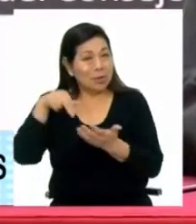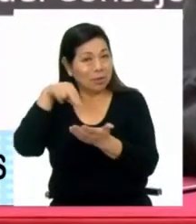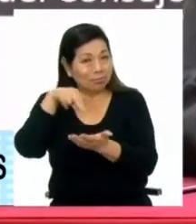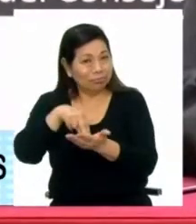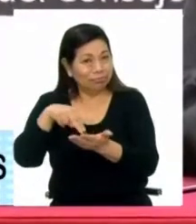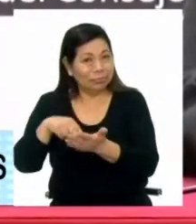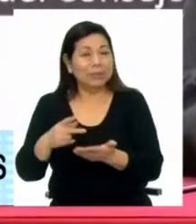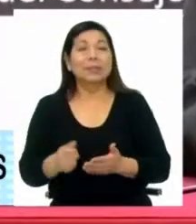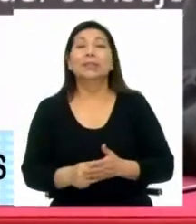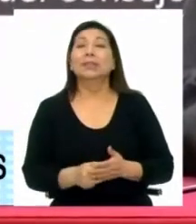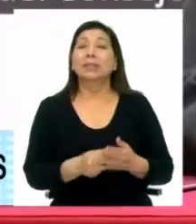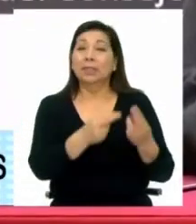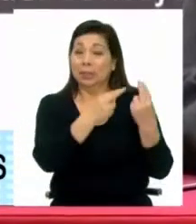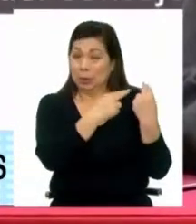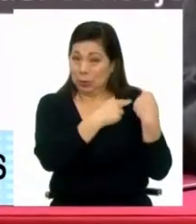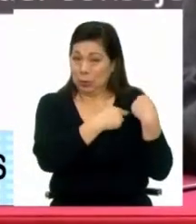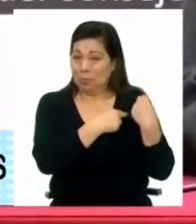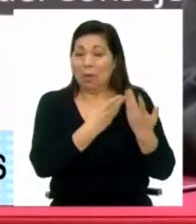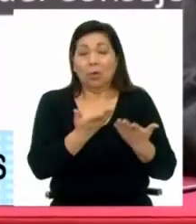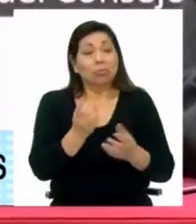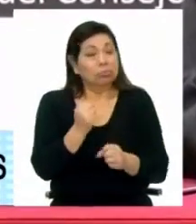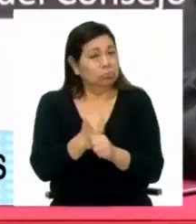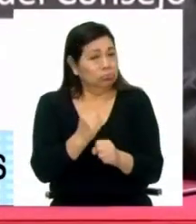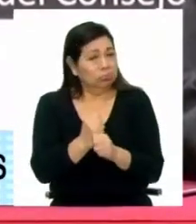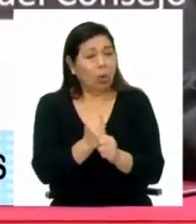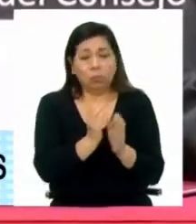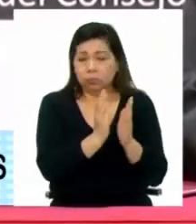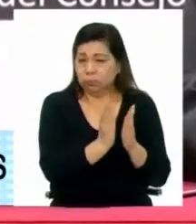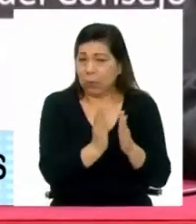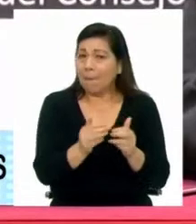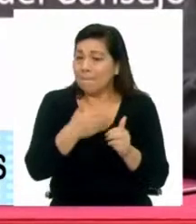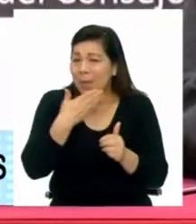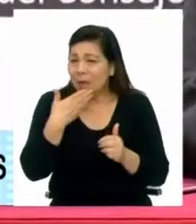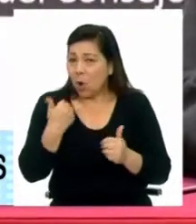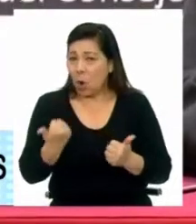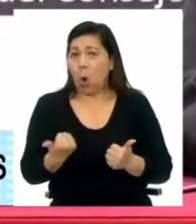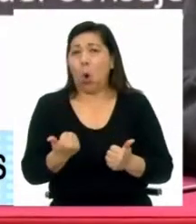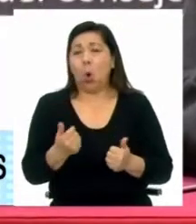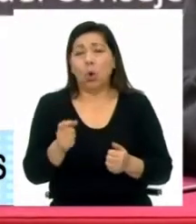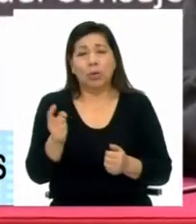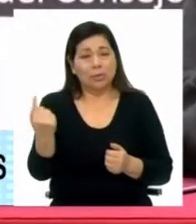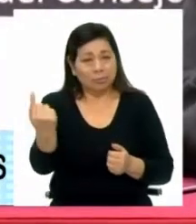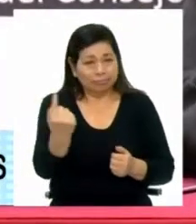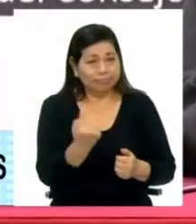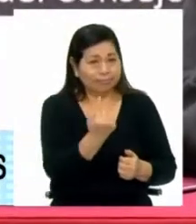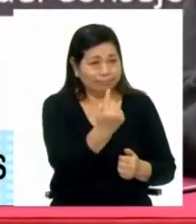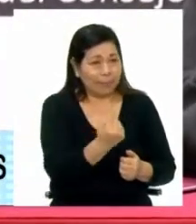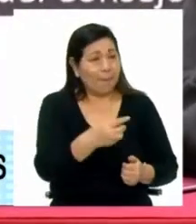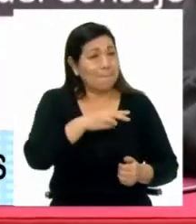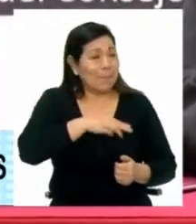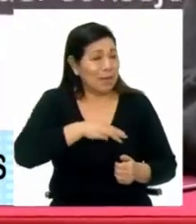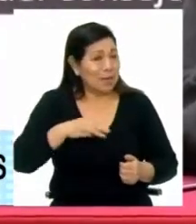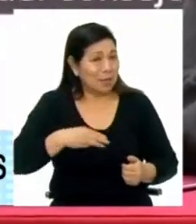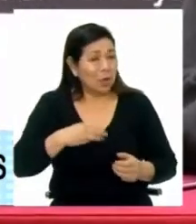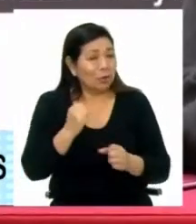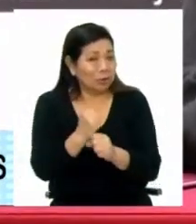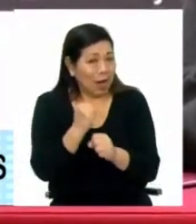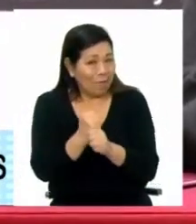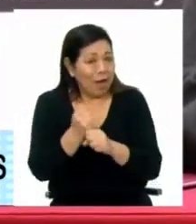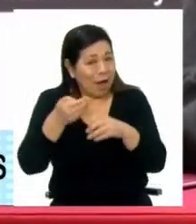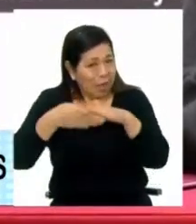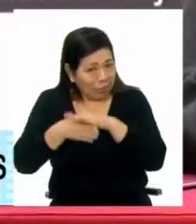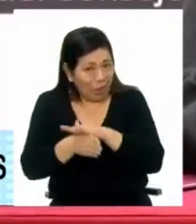de las carteras tengan un desempeño adecuado, sean las personas idóneas, y por eso es que frente a